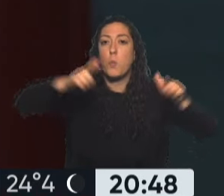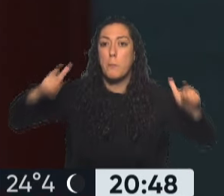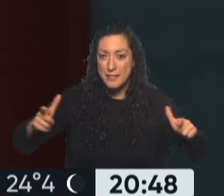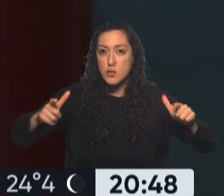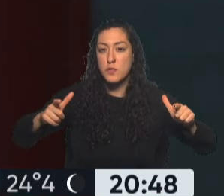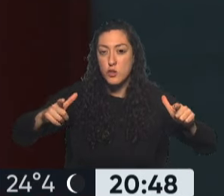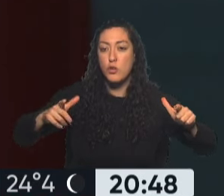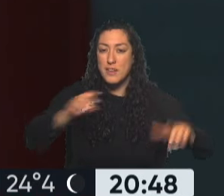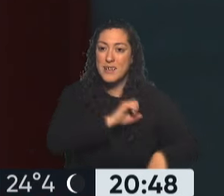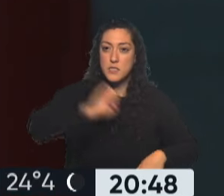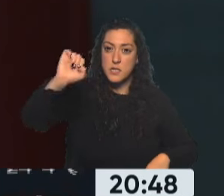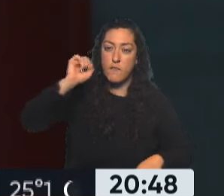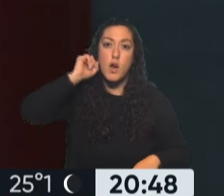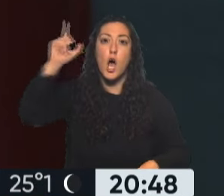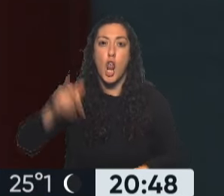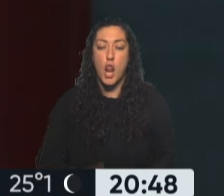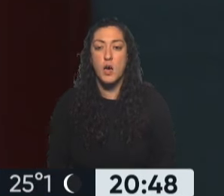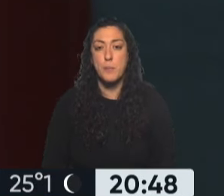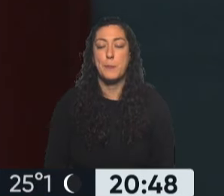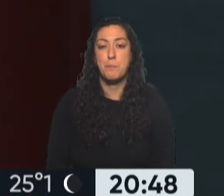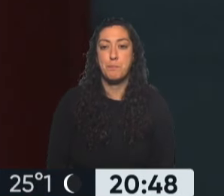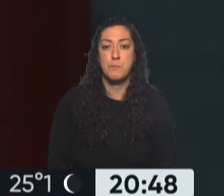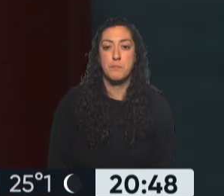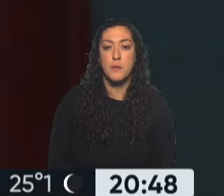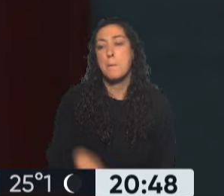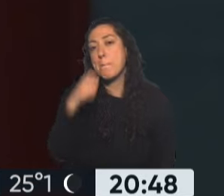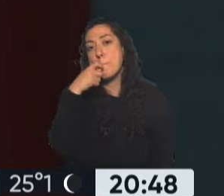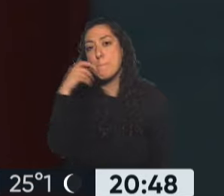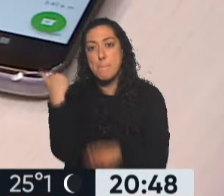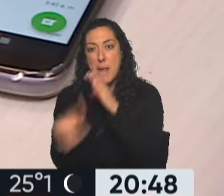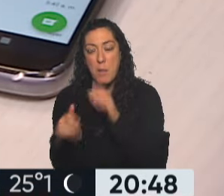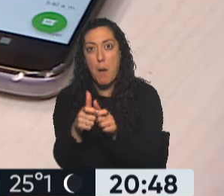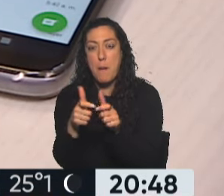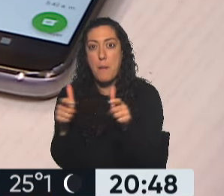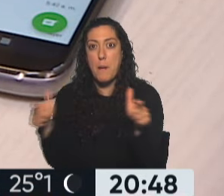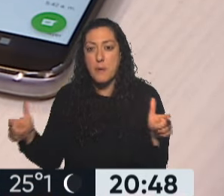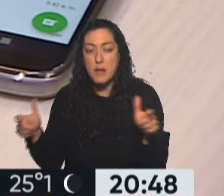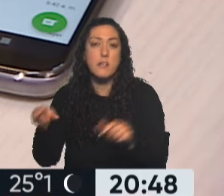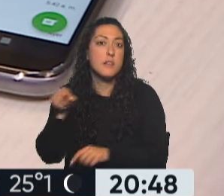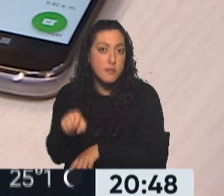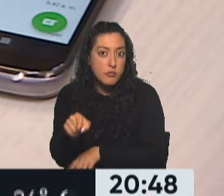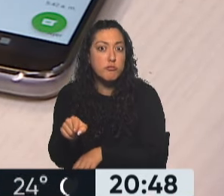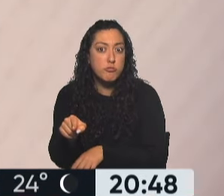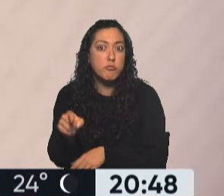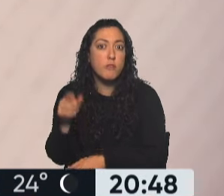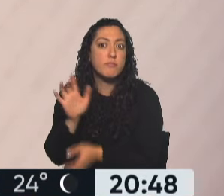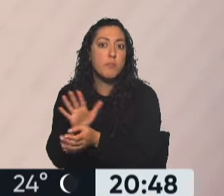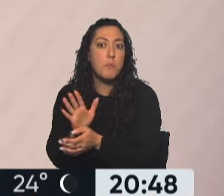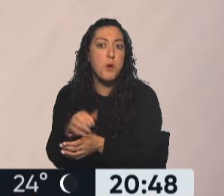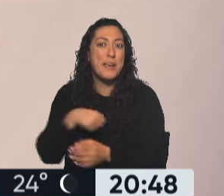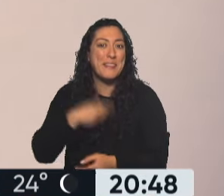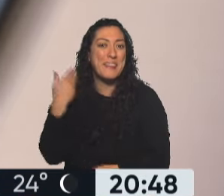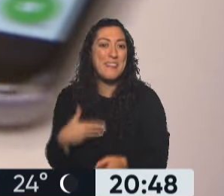la concreción efectiva de ciberestafas. Por ejemplo, mail, que el mail para suplantación de